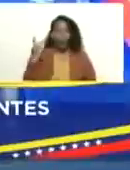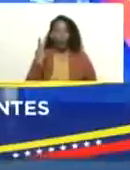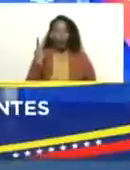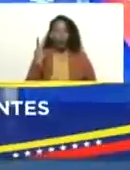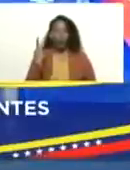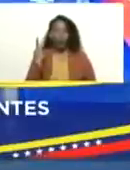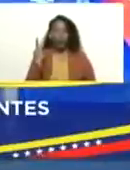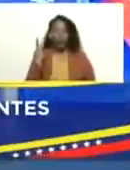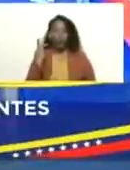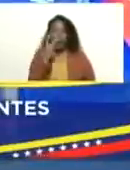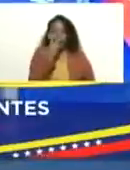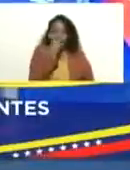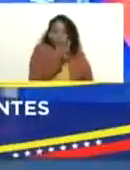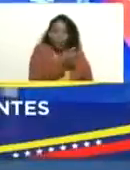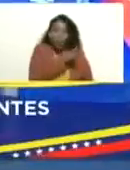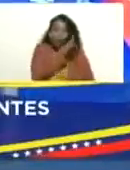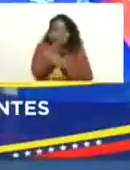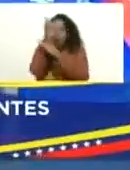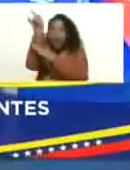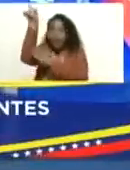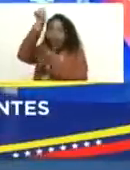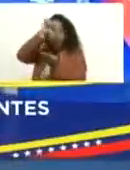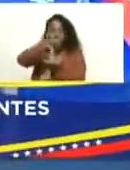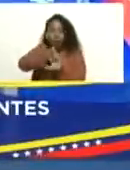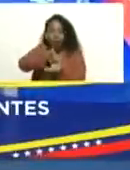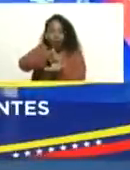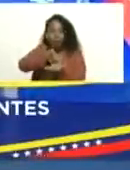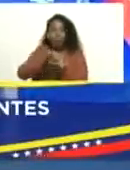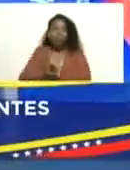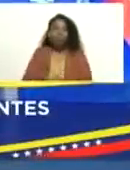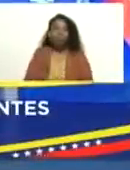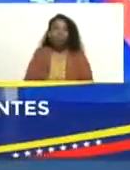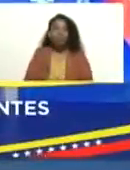que su visita tuvo a Irán, una